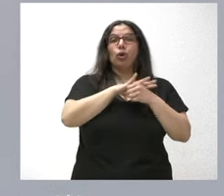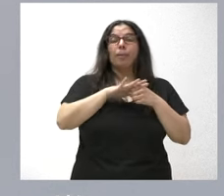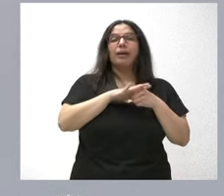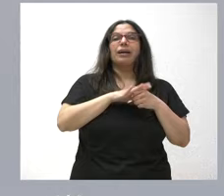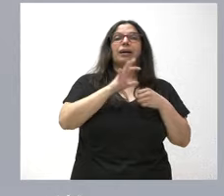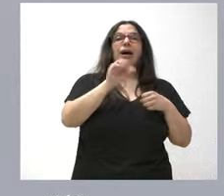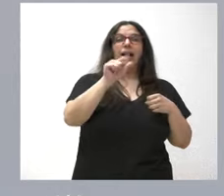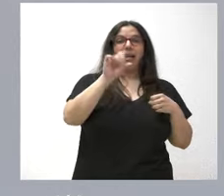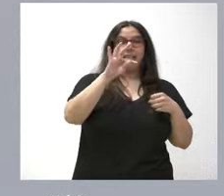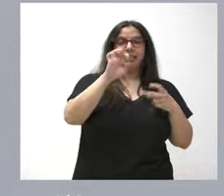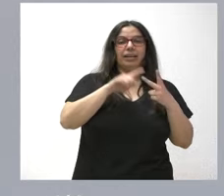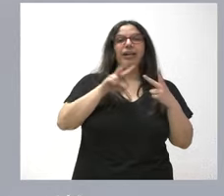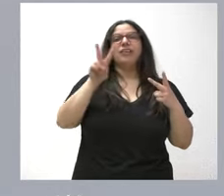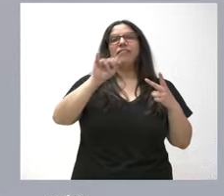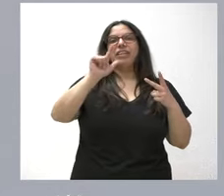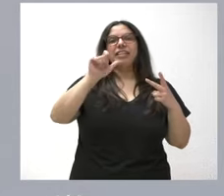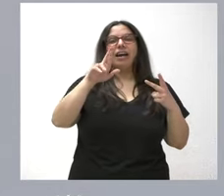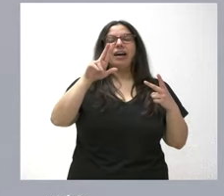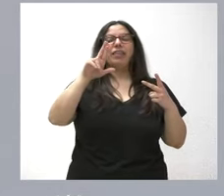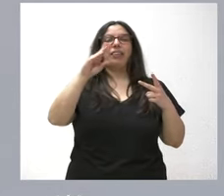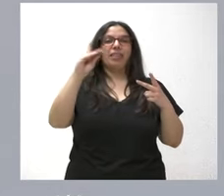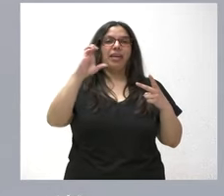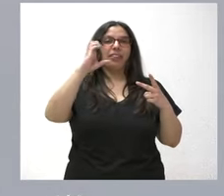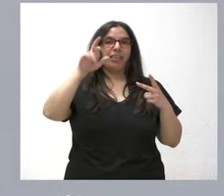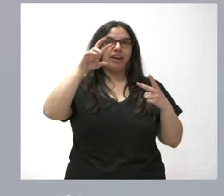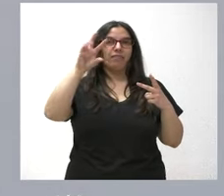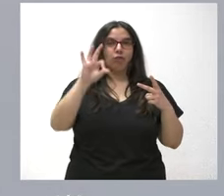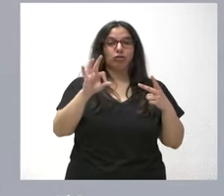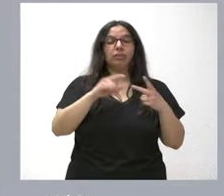de Ciervos, en Zamora. Tienen ustedes el detalle de cada una de ellas. En el caso de León,